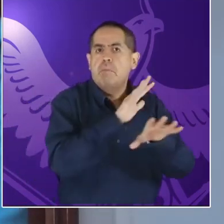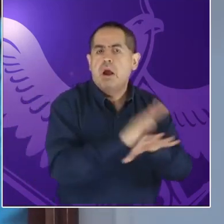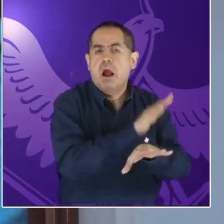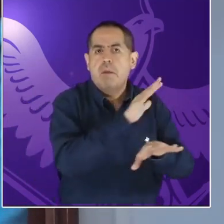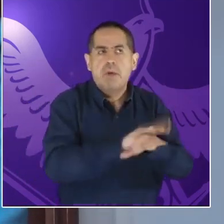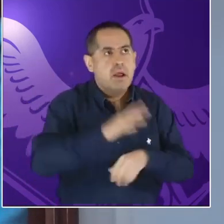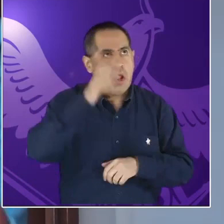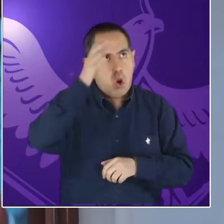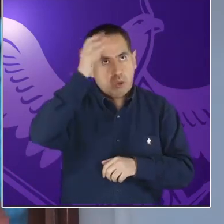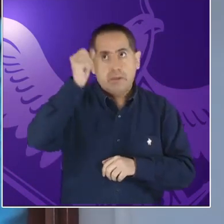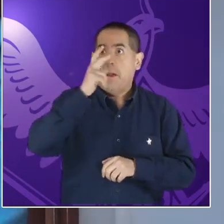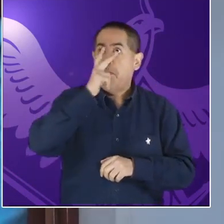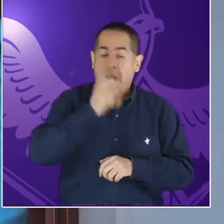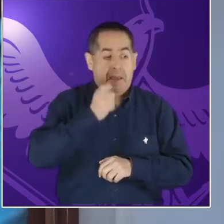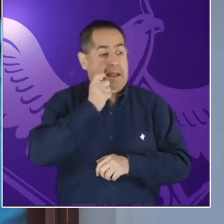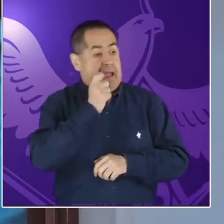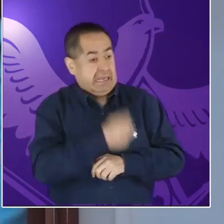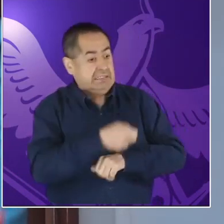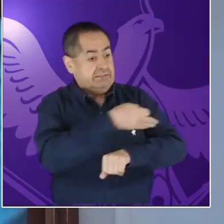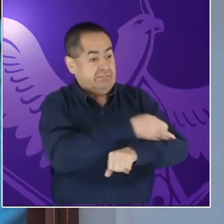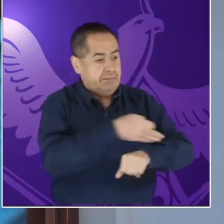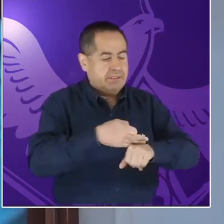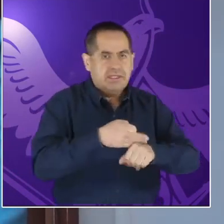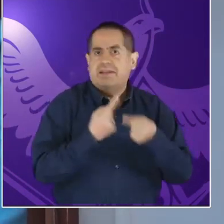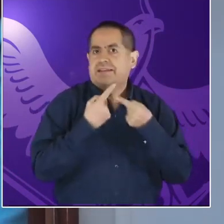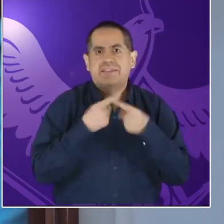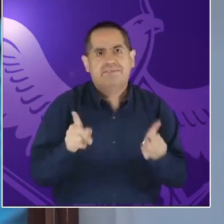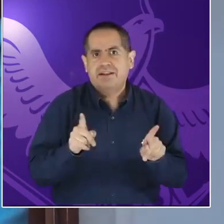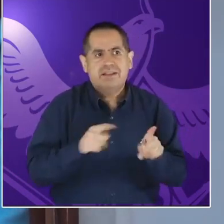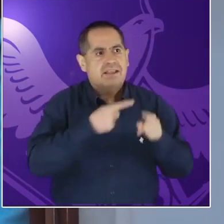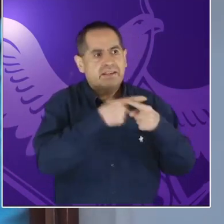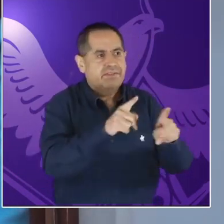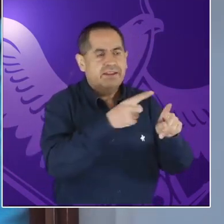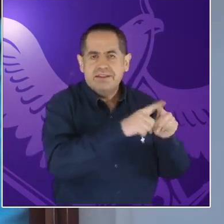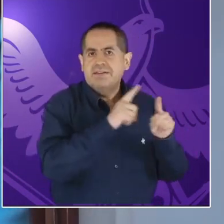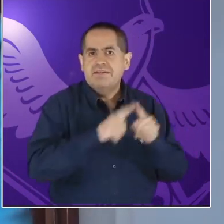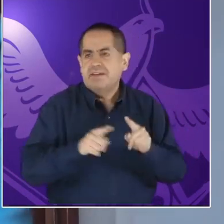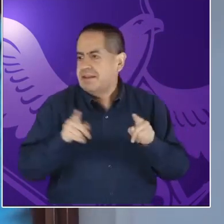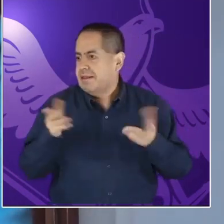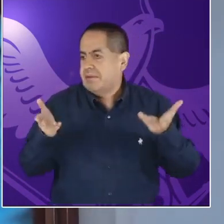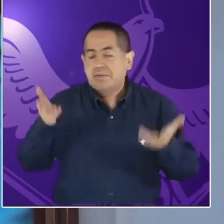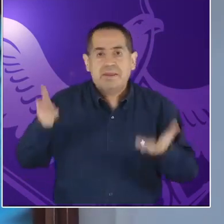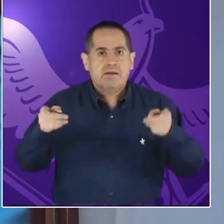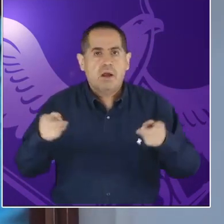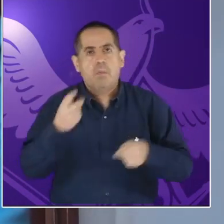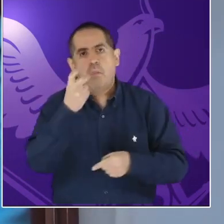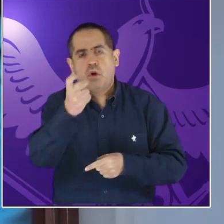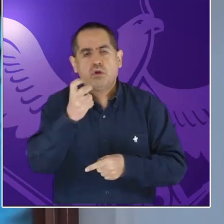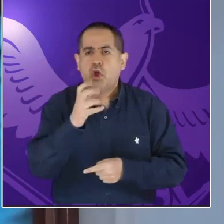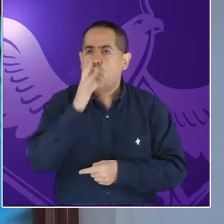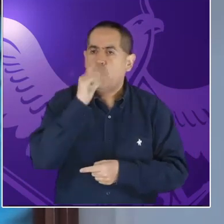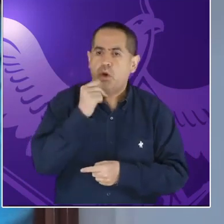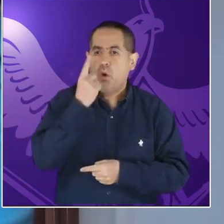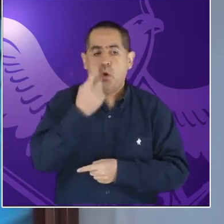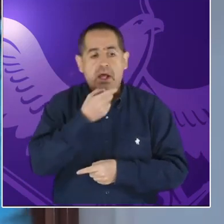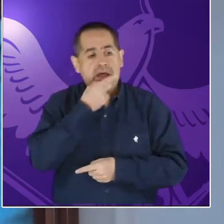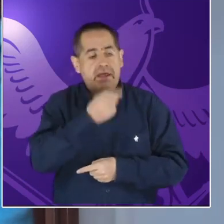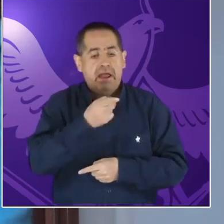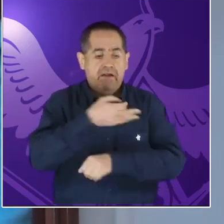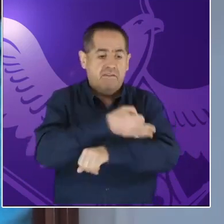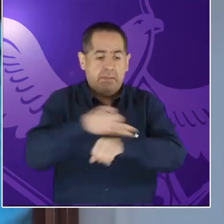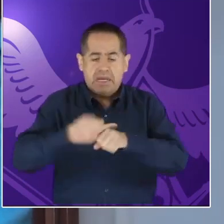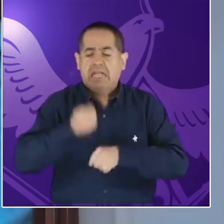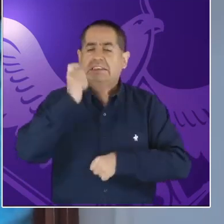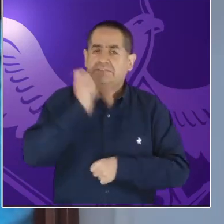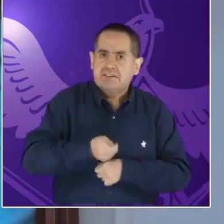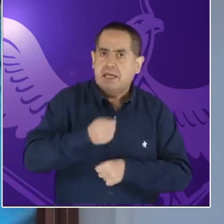el concepto dinámico, ¿no? y el desarrollo de la familia. Es por esto entonces que es muy difícil conceptualizar